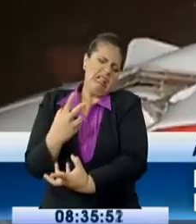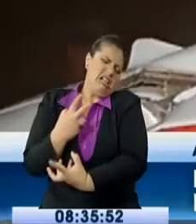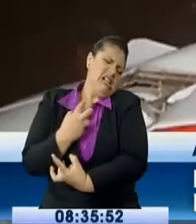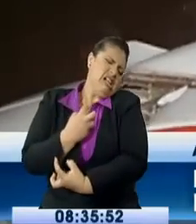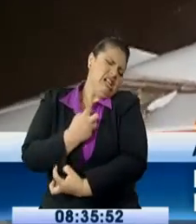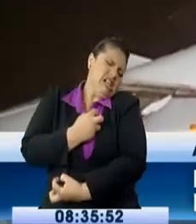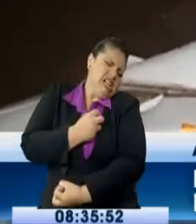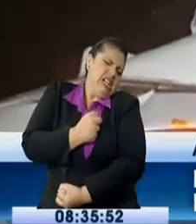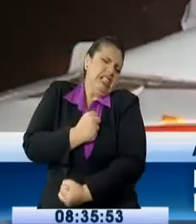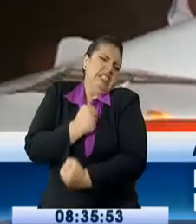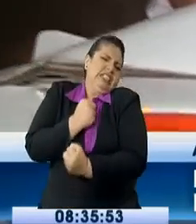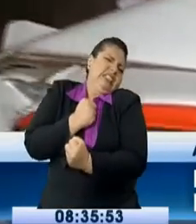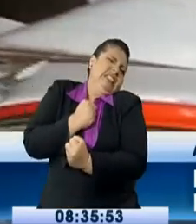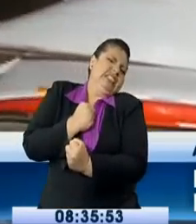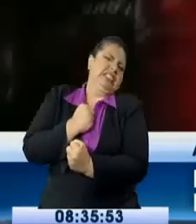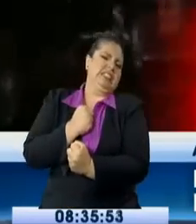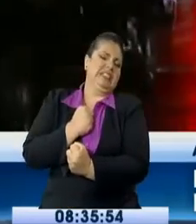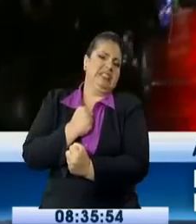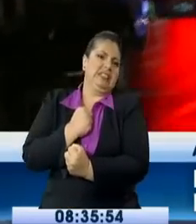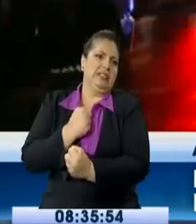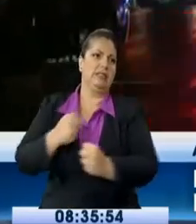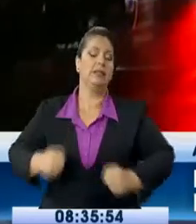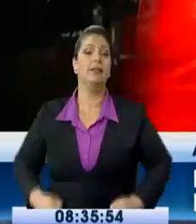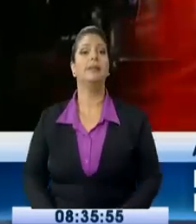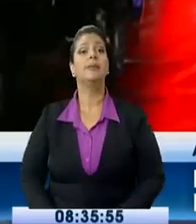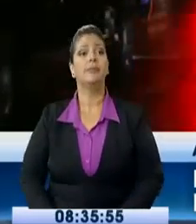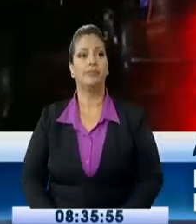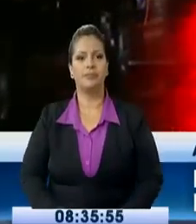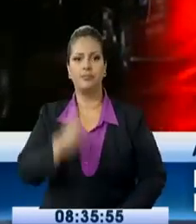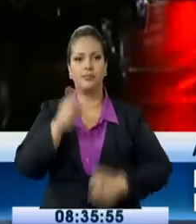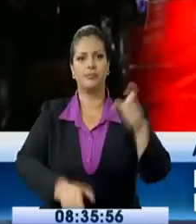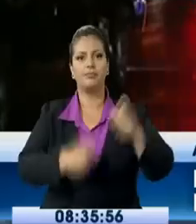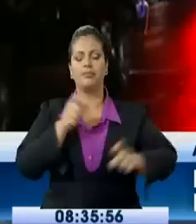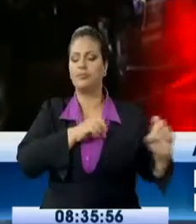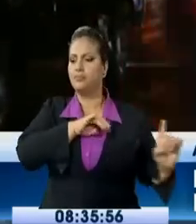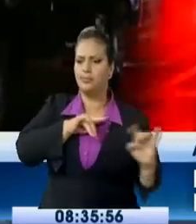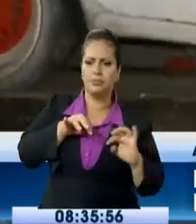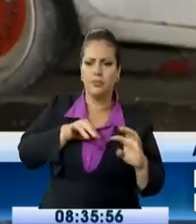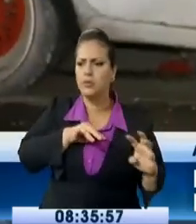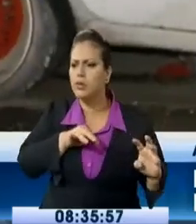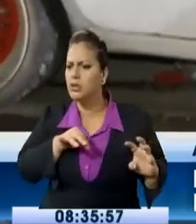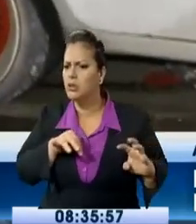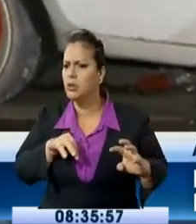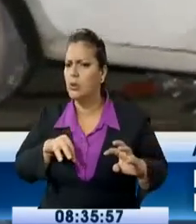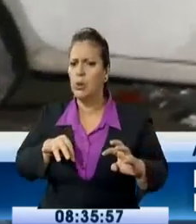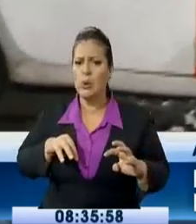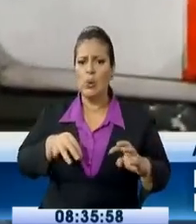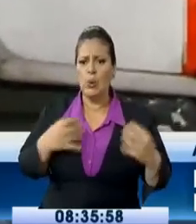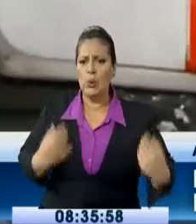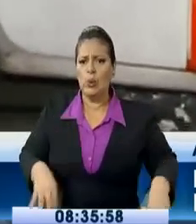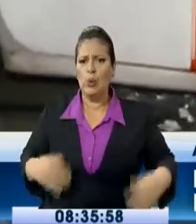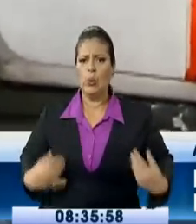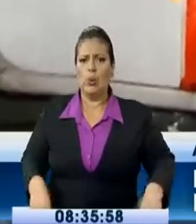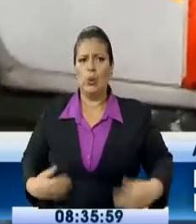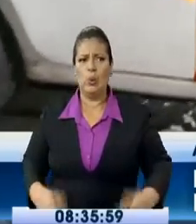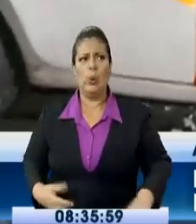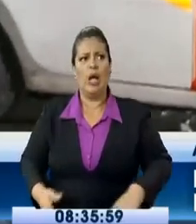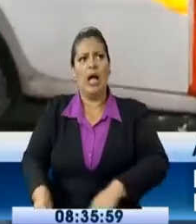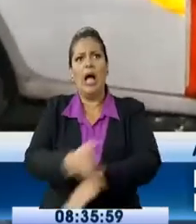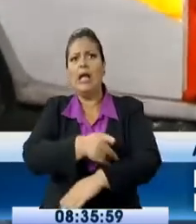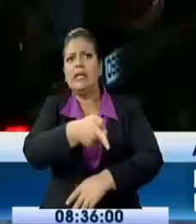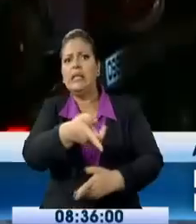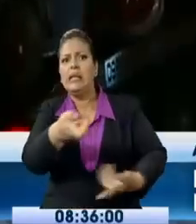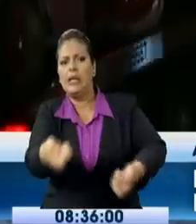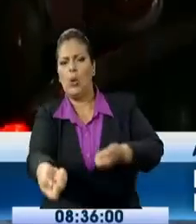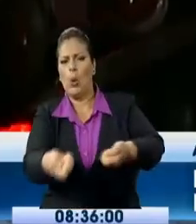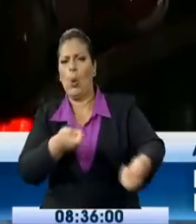fierros retorcidos del automotor. Quienes observaron el accidente manifiestan que el vehículo se estrelló contra un